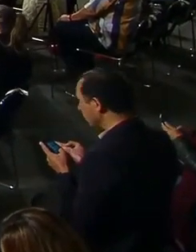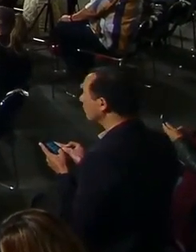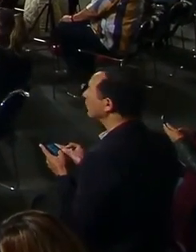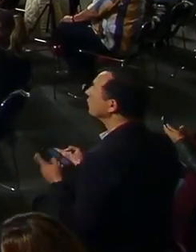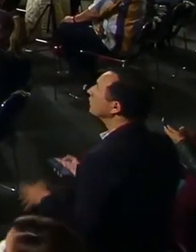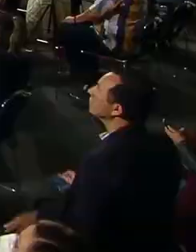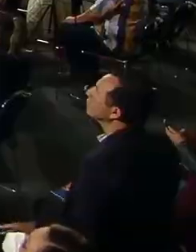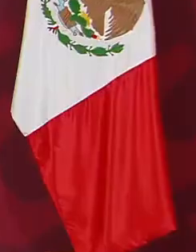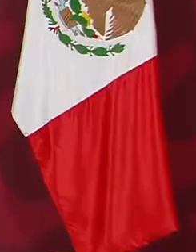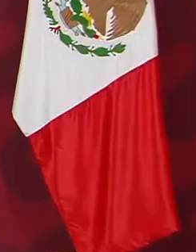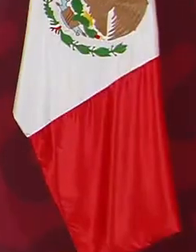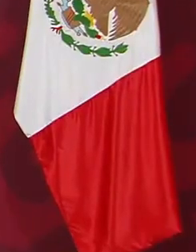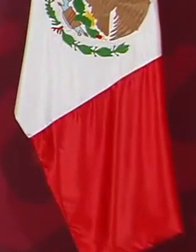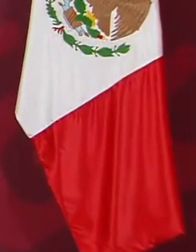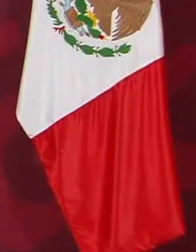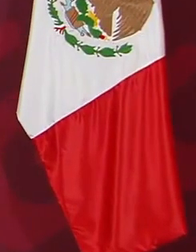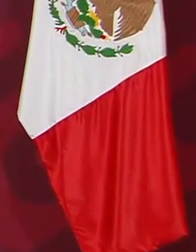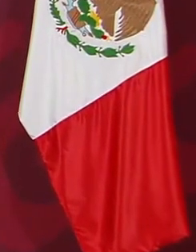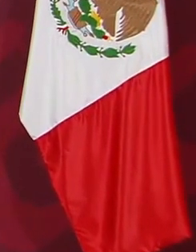la sangre un